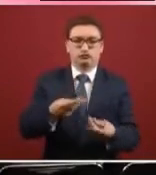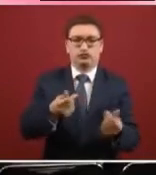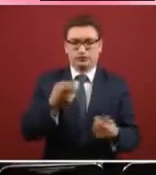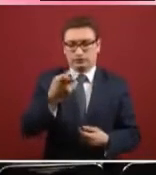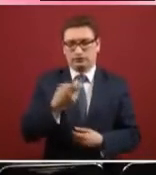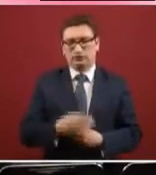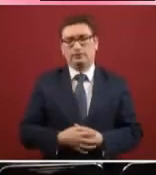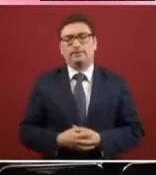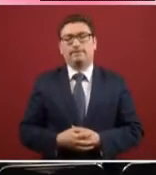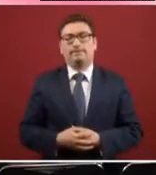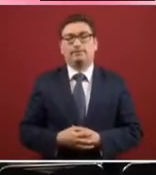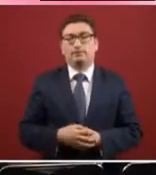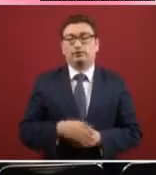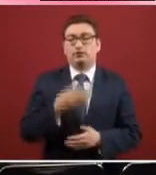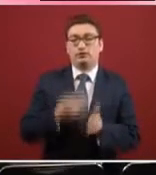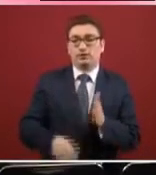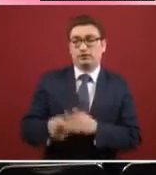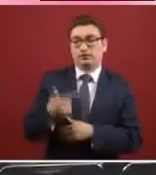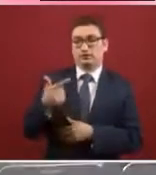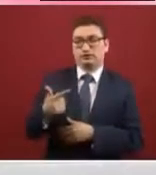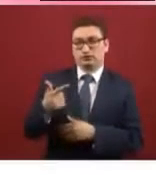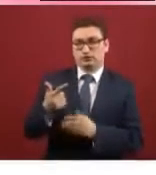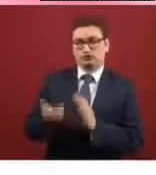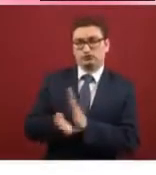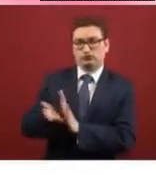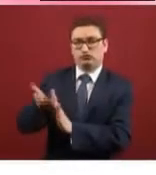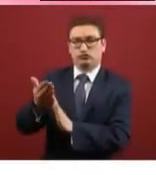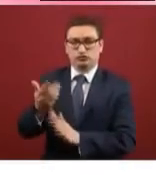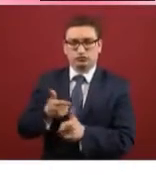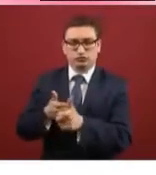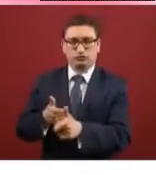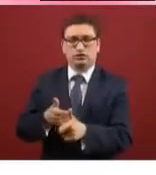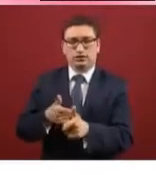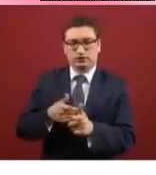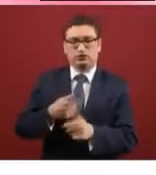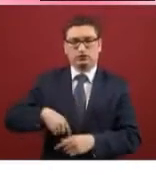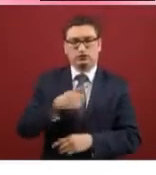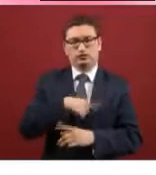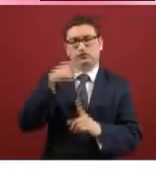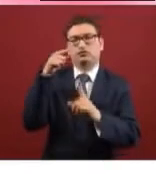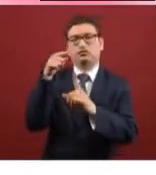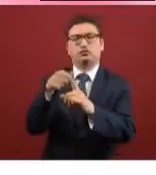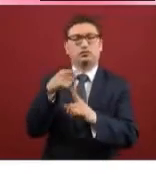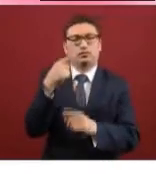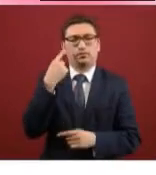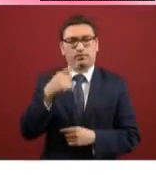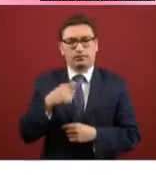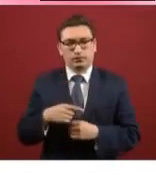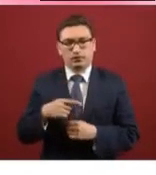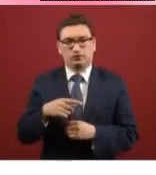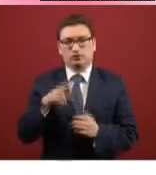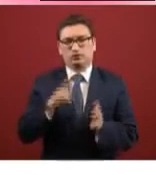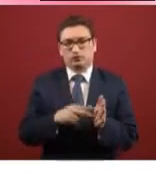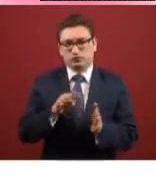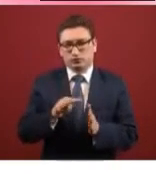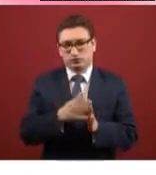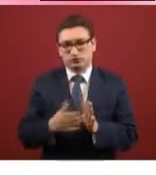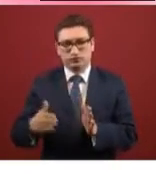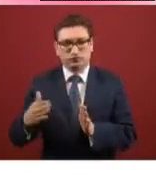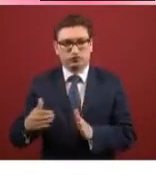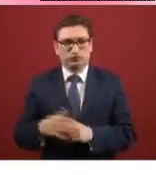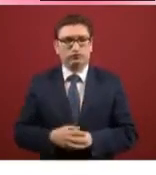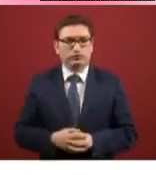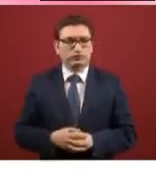restantes se tendrán una meta operativa para la inversión de este año de 800 millones de